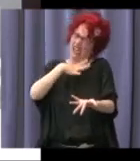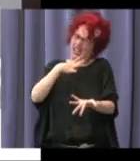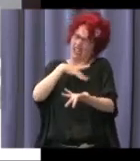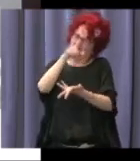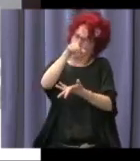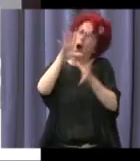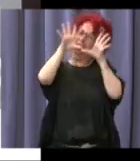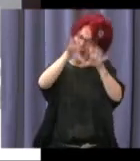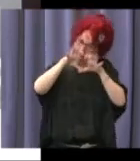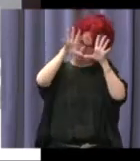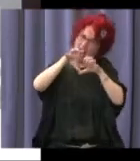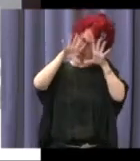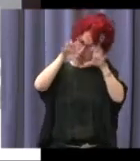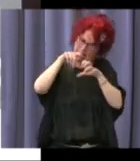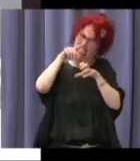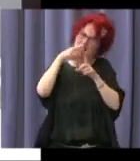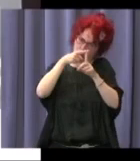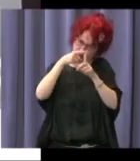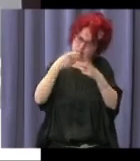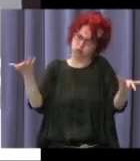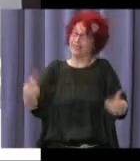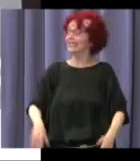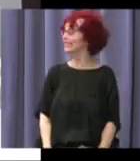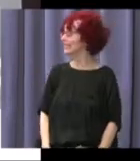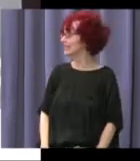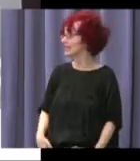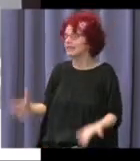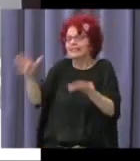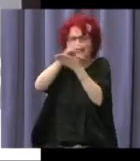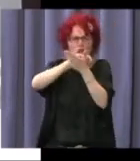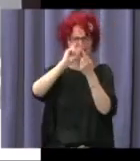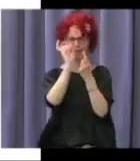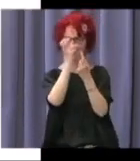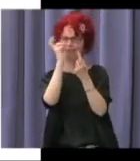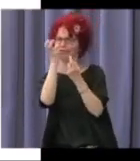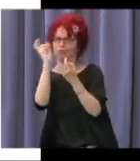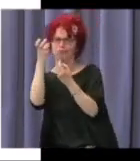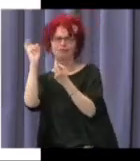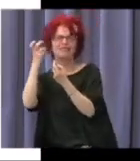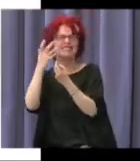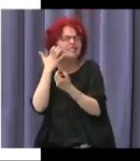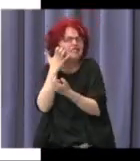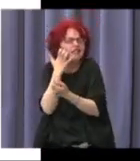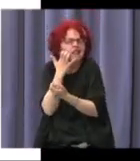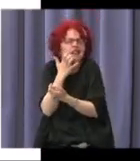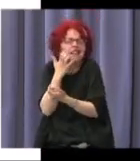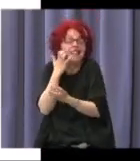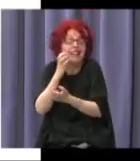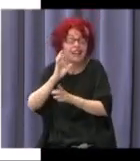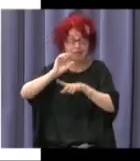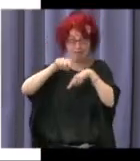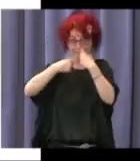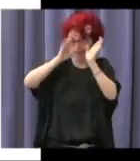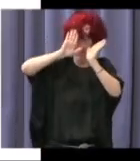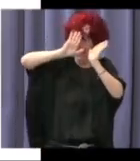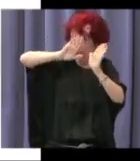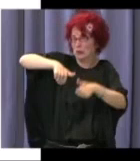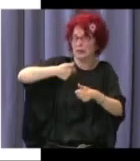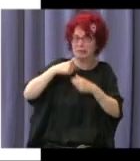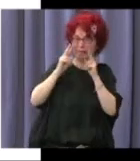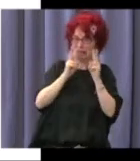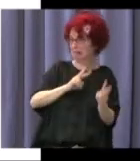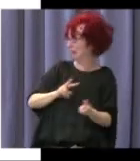¿Vale? Quiero decir que todas estas cosas, pues, se explican, pero... Y luego están, por último, los